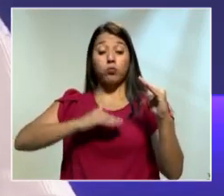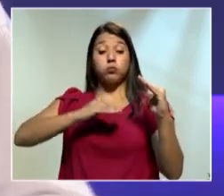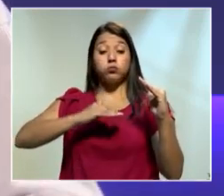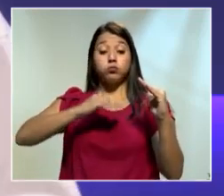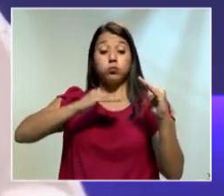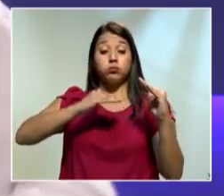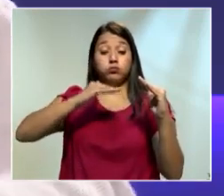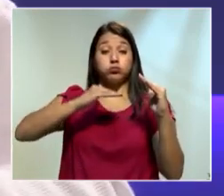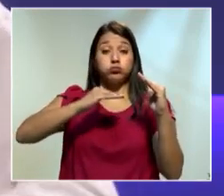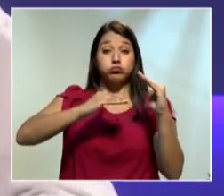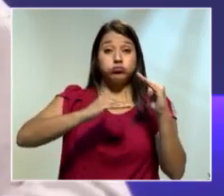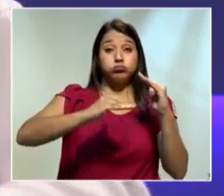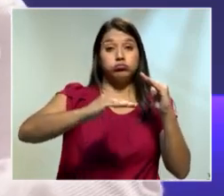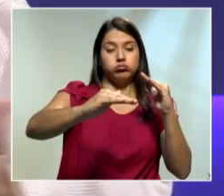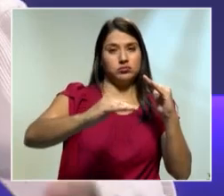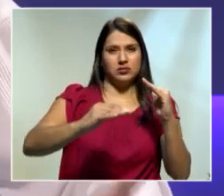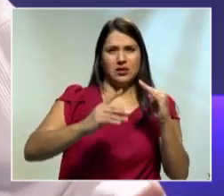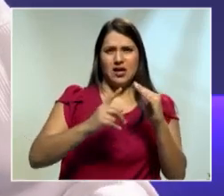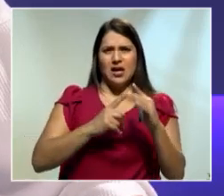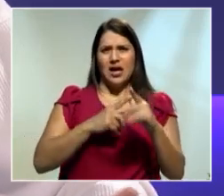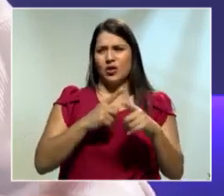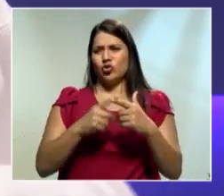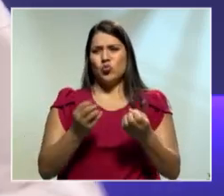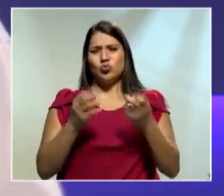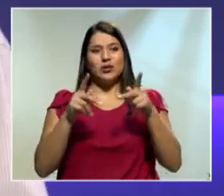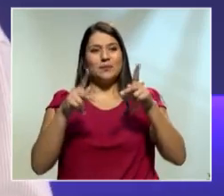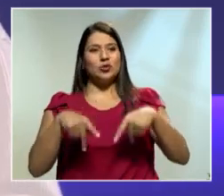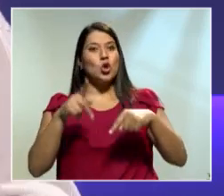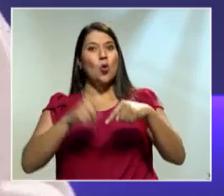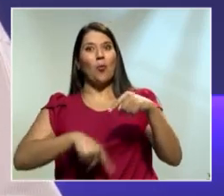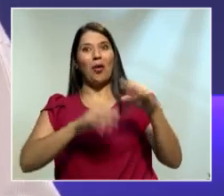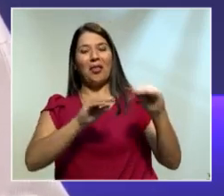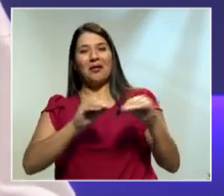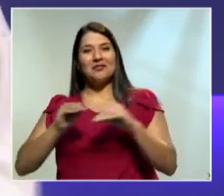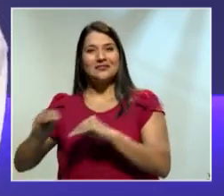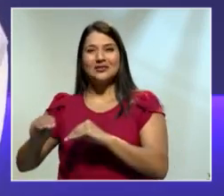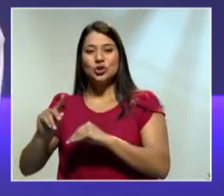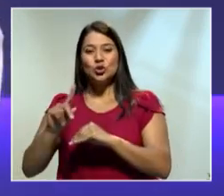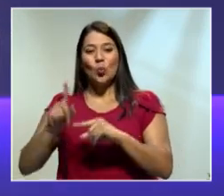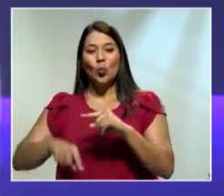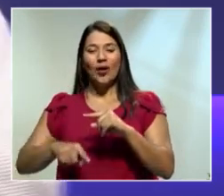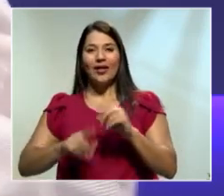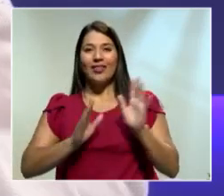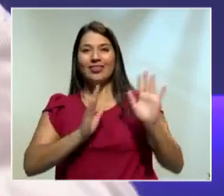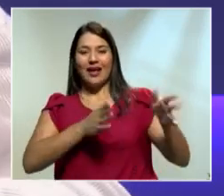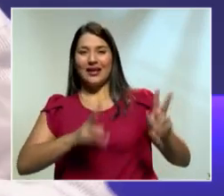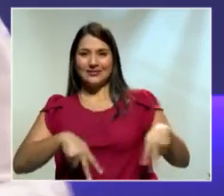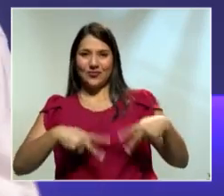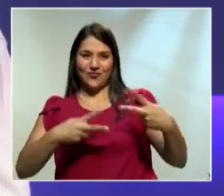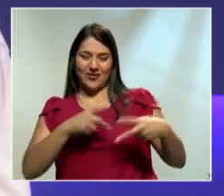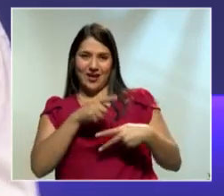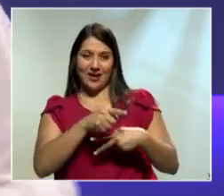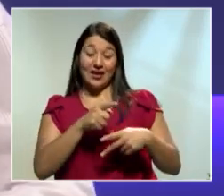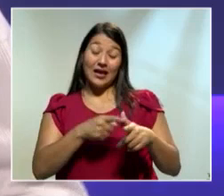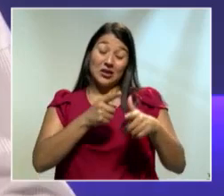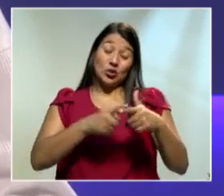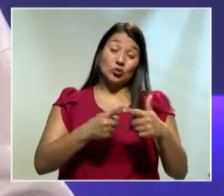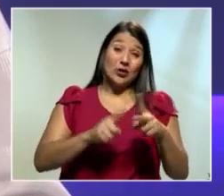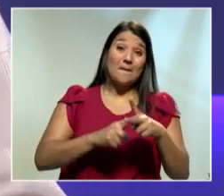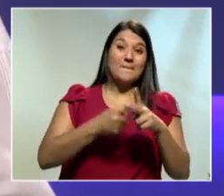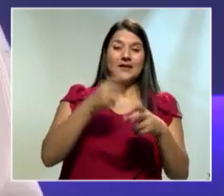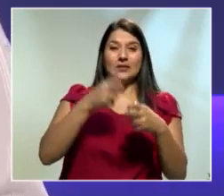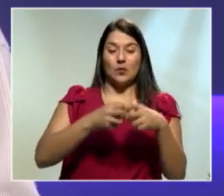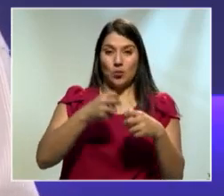la costa, porque es toda una vida en la costa. Claro. Entonces ya tenemos otra vez el tema de crisis. Es a esto a lo que